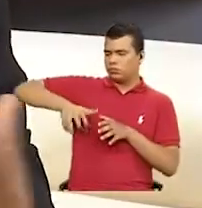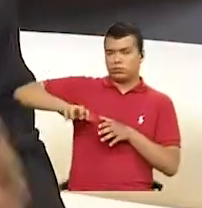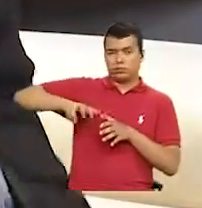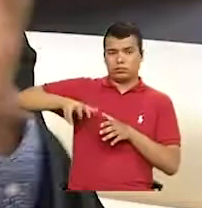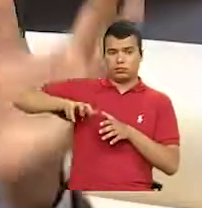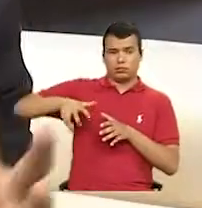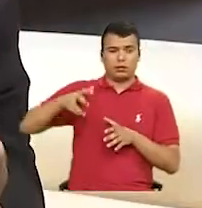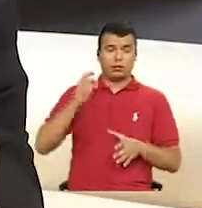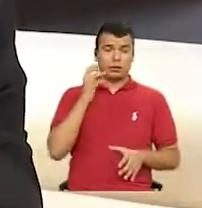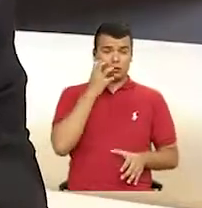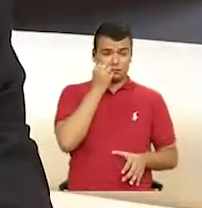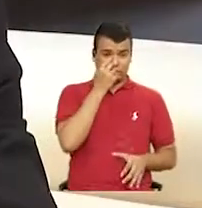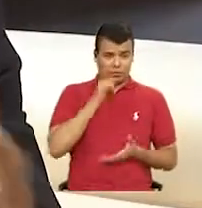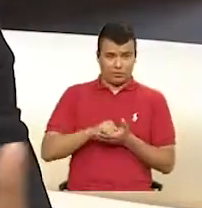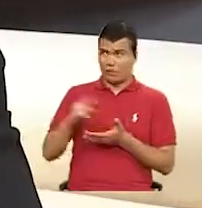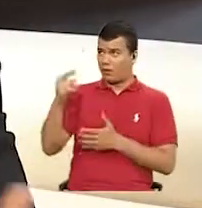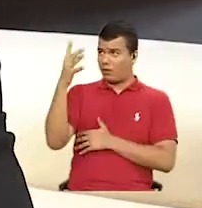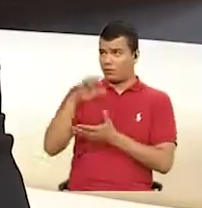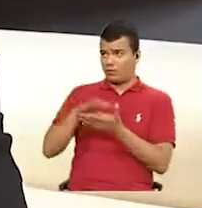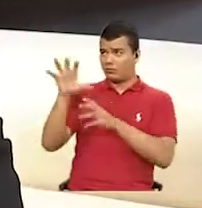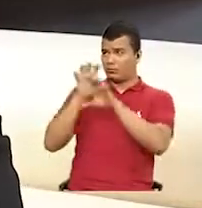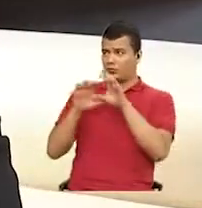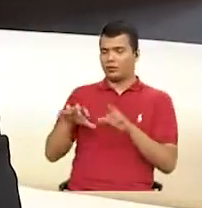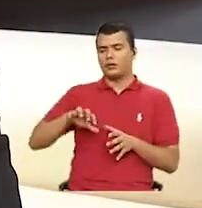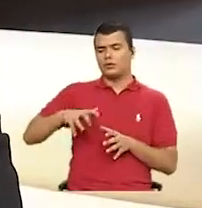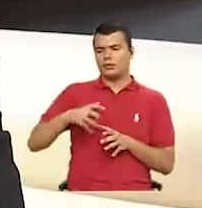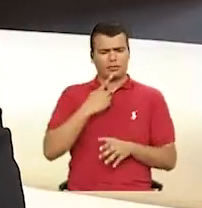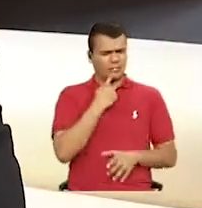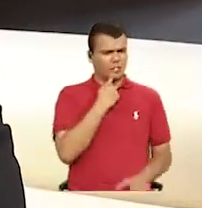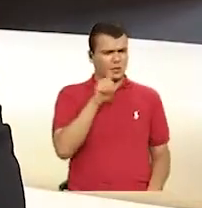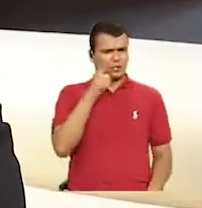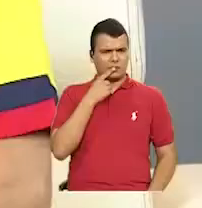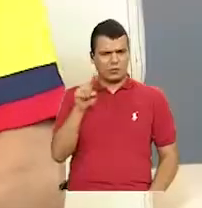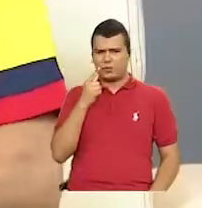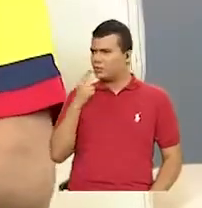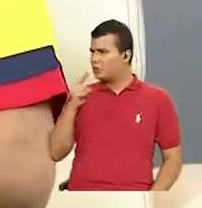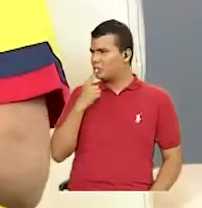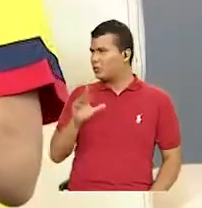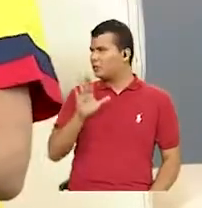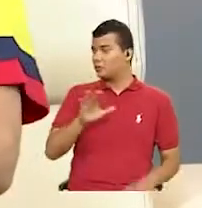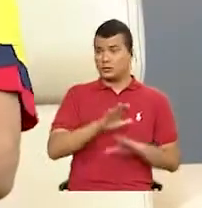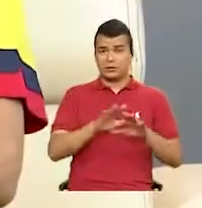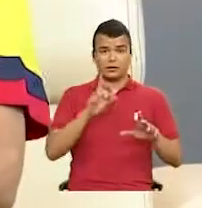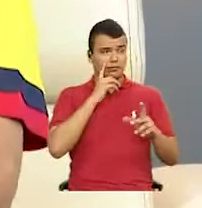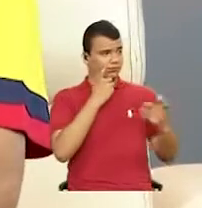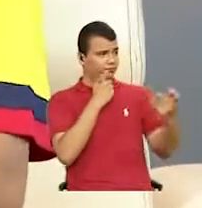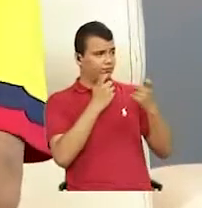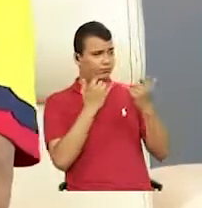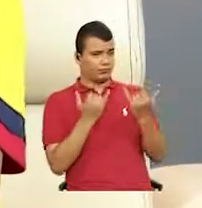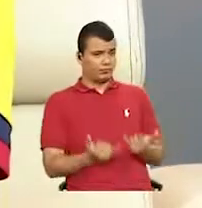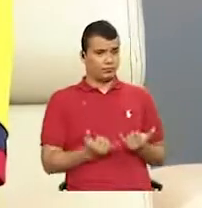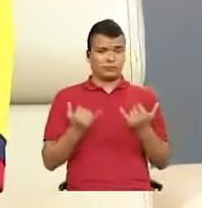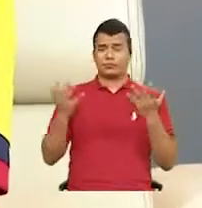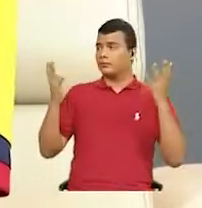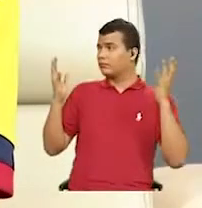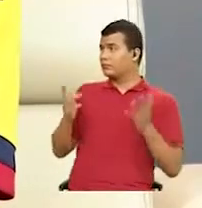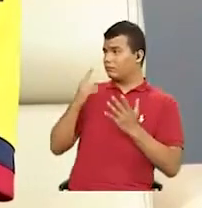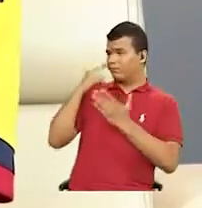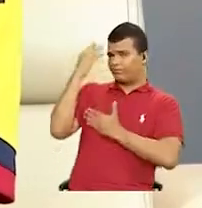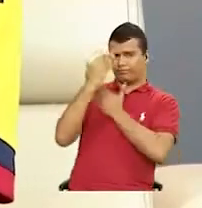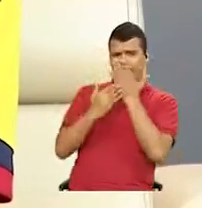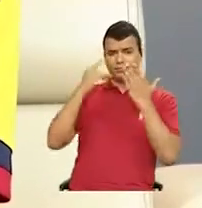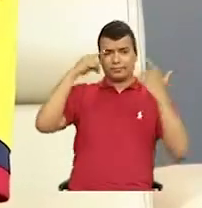otra, y del mismo árbol, todos saben los zumos van a saber diferente. Claro, es que ahí acabas de decir algo que es, si lo analizamos